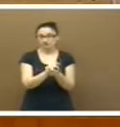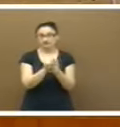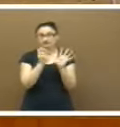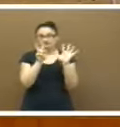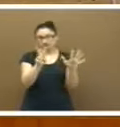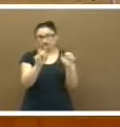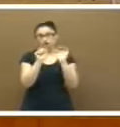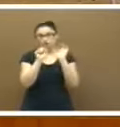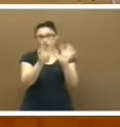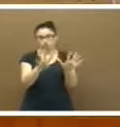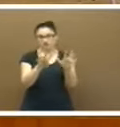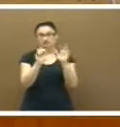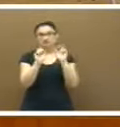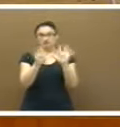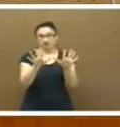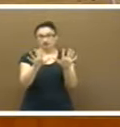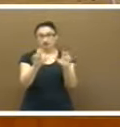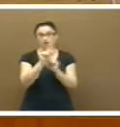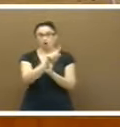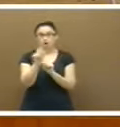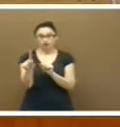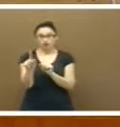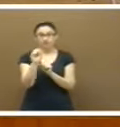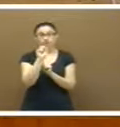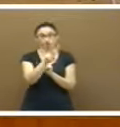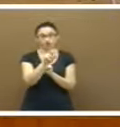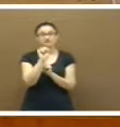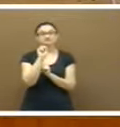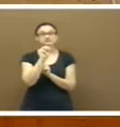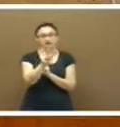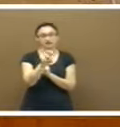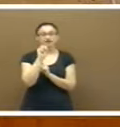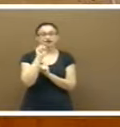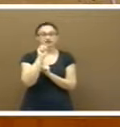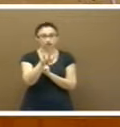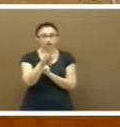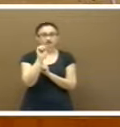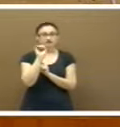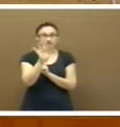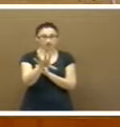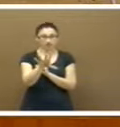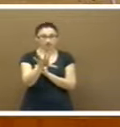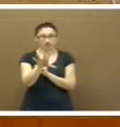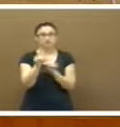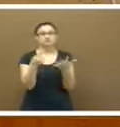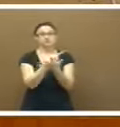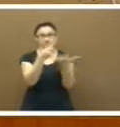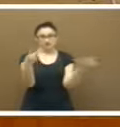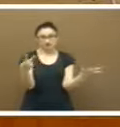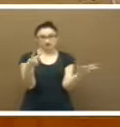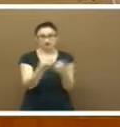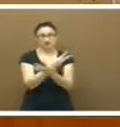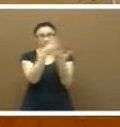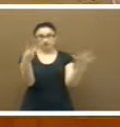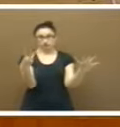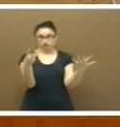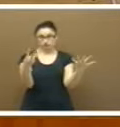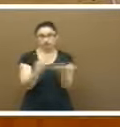7, 9, 10, 11, 12, 13, 14, 15, 17,